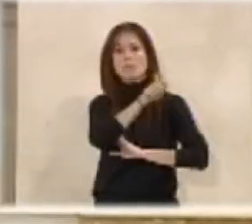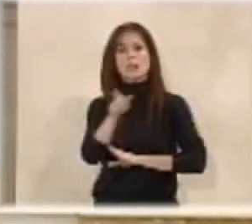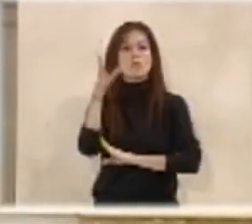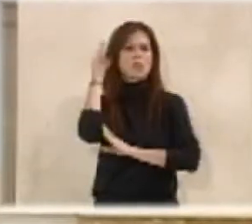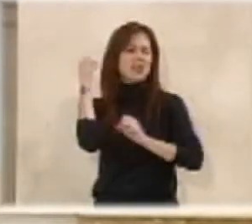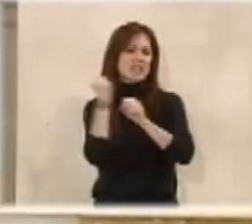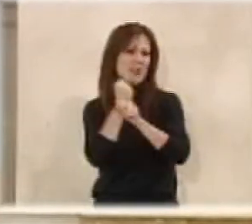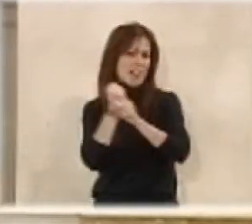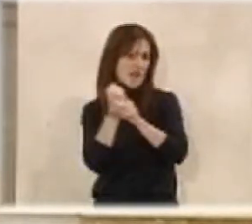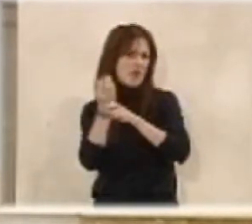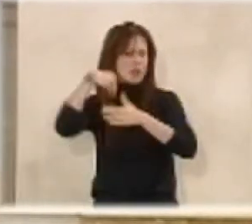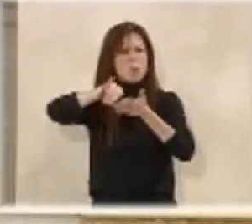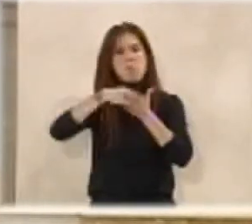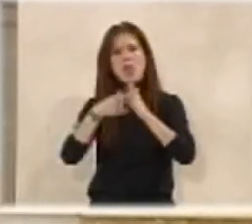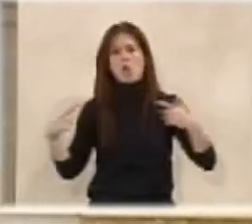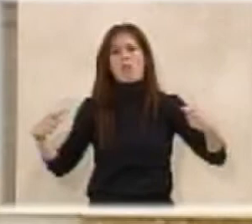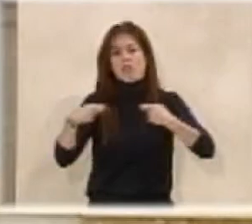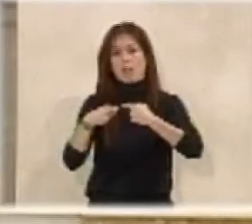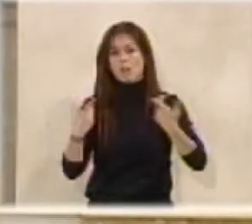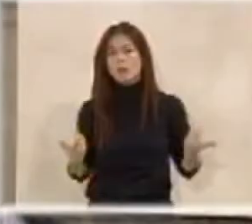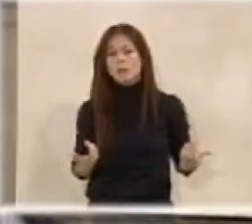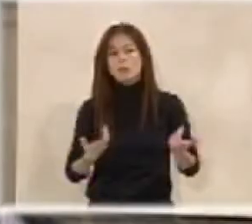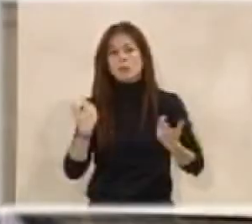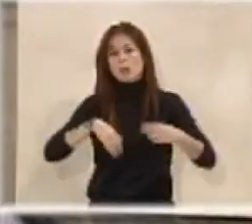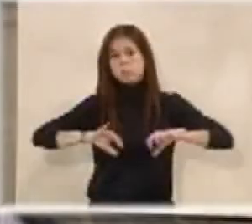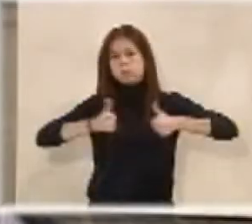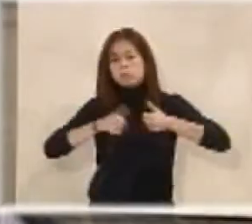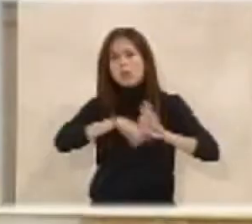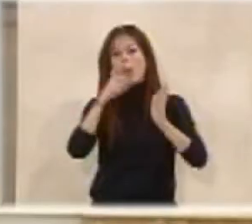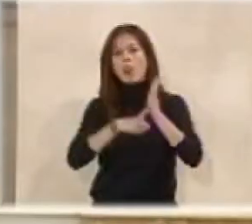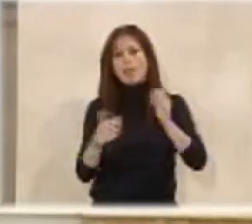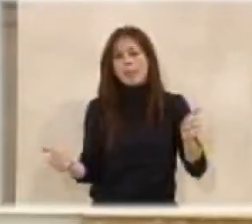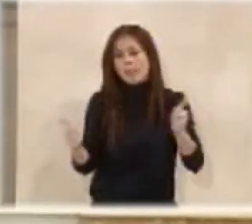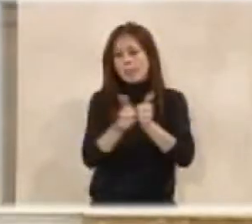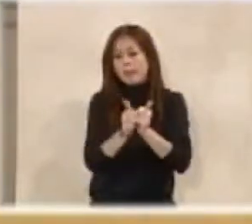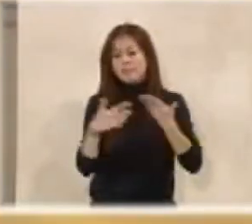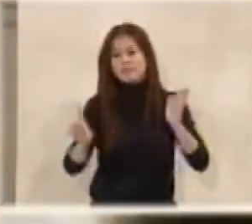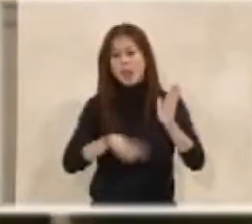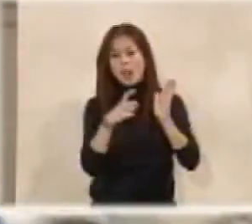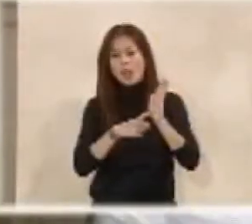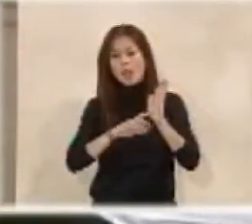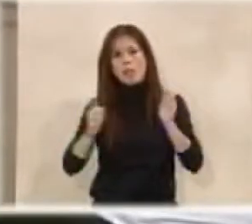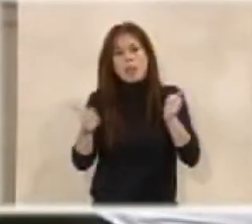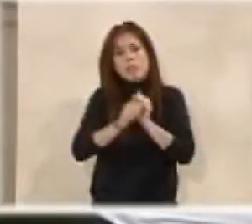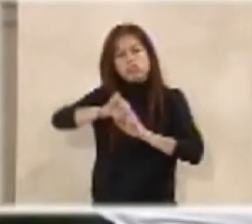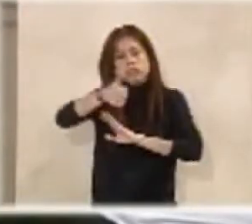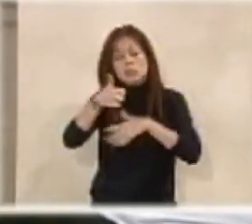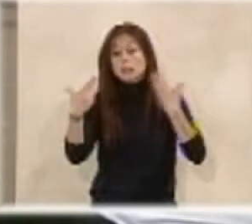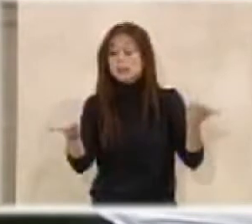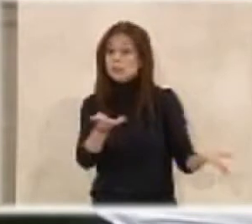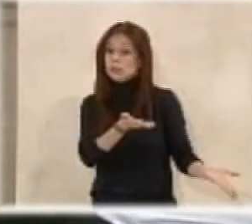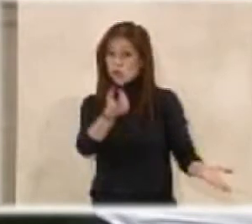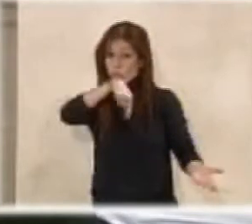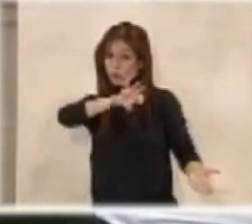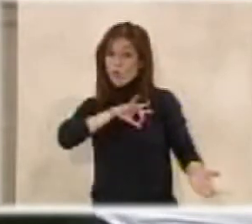trabajadoras del plan concertado. Se puso en marcha la ley de dependencia. Ley de dependencia que